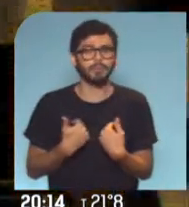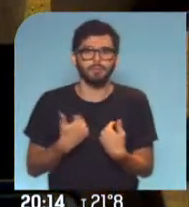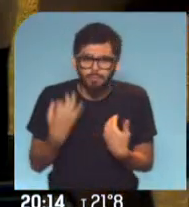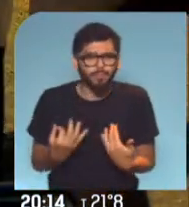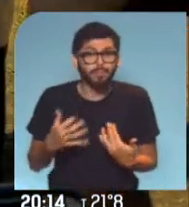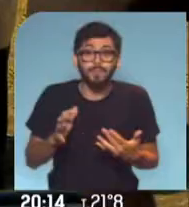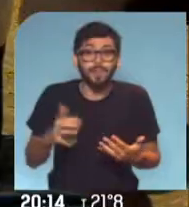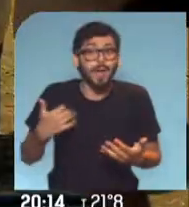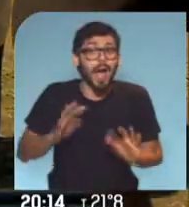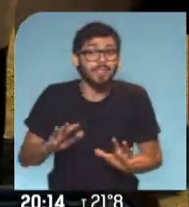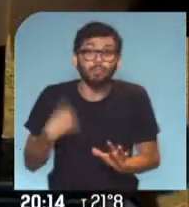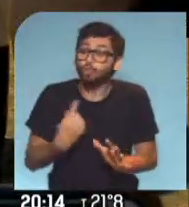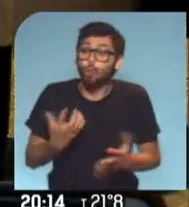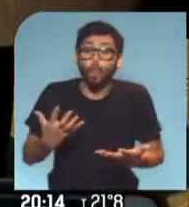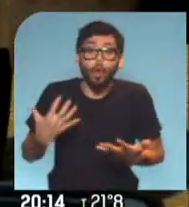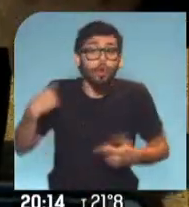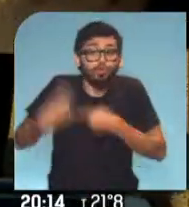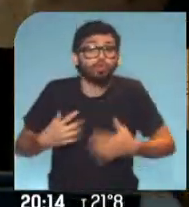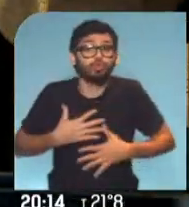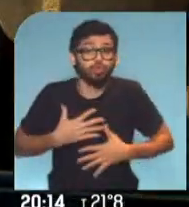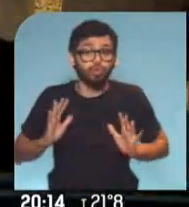a nosotros, lo tenemos puesto en el cuerpo. Eso.